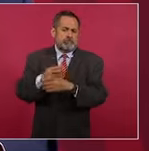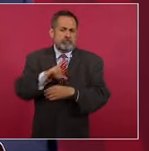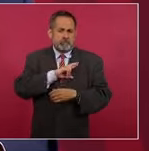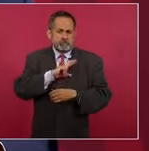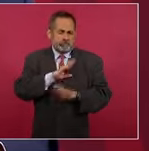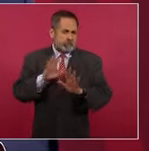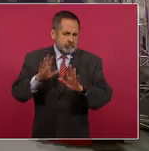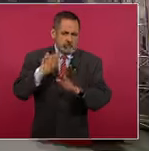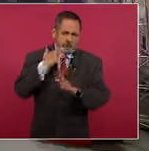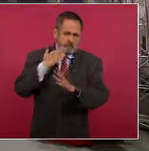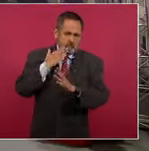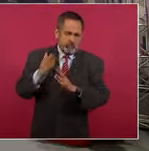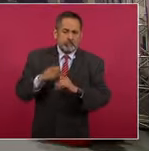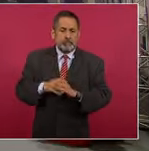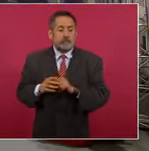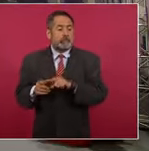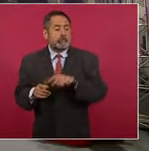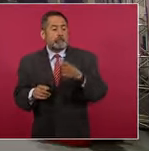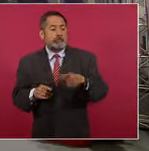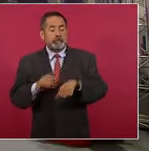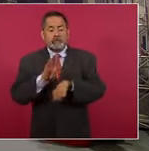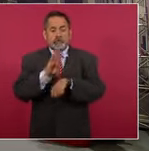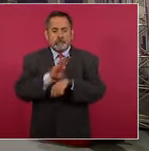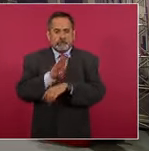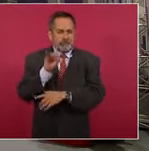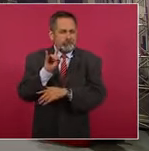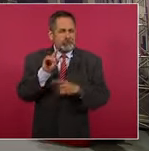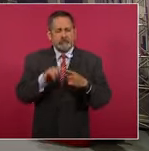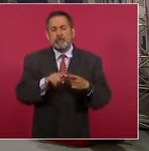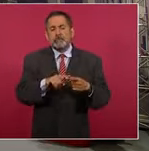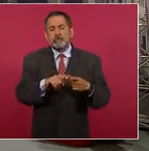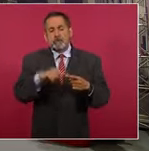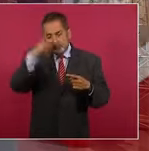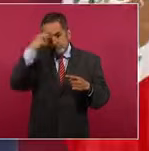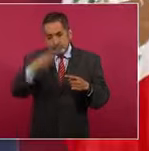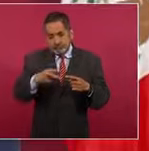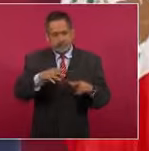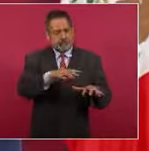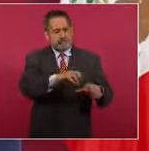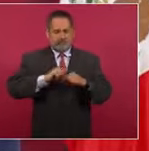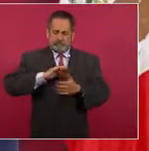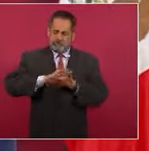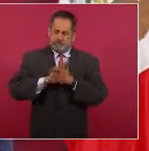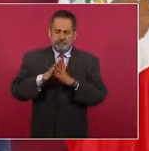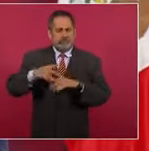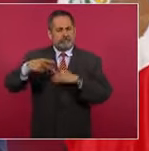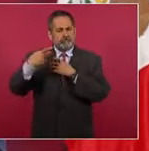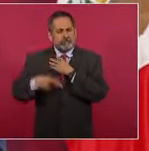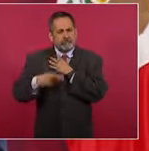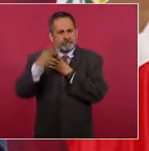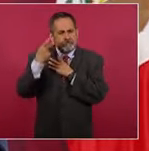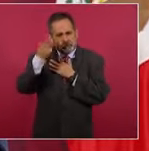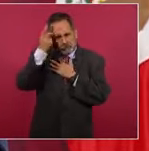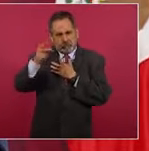mineral. En el caso de Bolivia y de México, se nacionalizó el